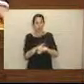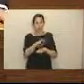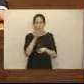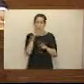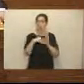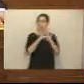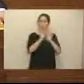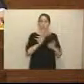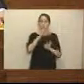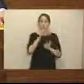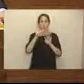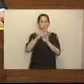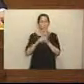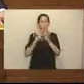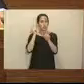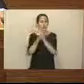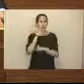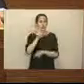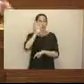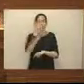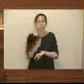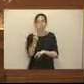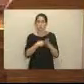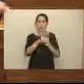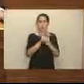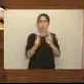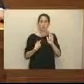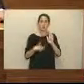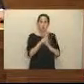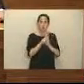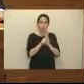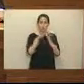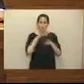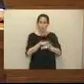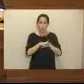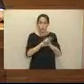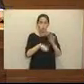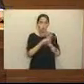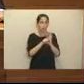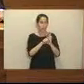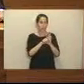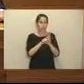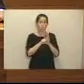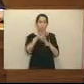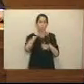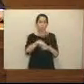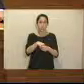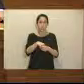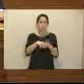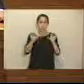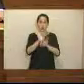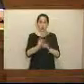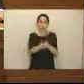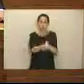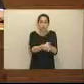medidas de lucha contra la corrupción las planteó en esa Ley de Buen Gobierno, que es una ley absolutamente vacía. Una ley absolutamente vacía que algunos grupos